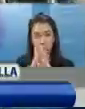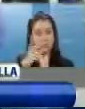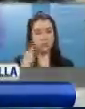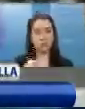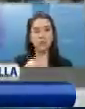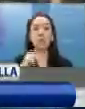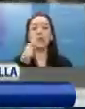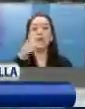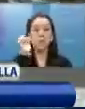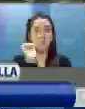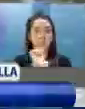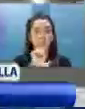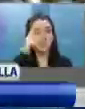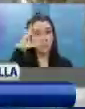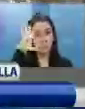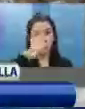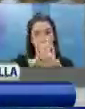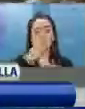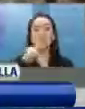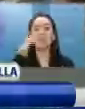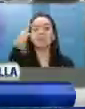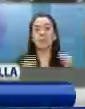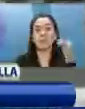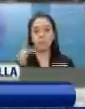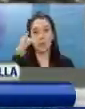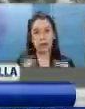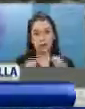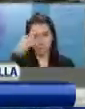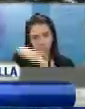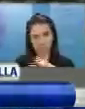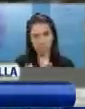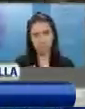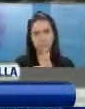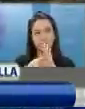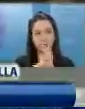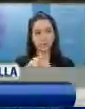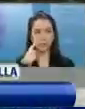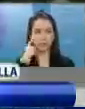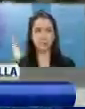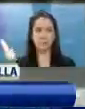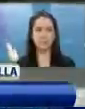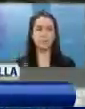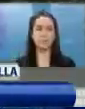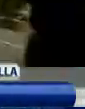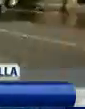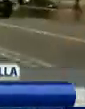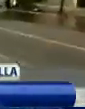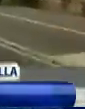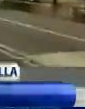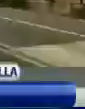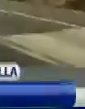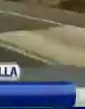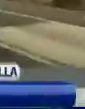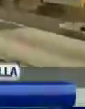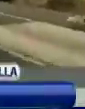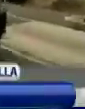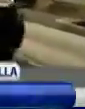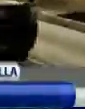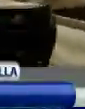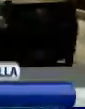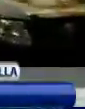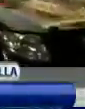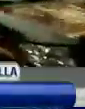los buscaron en un municipio donde él estuvo anteriormente y tenía muchas influencias